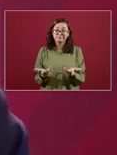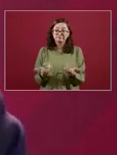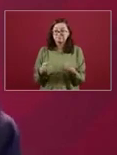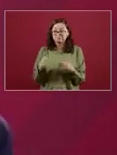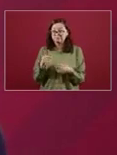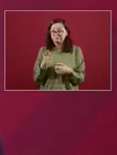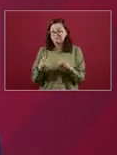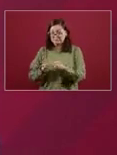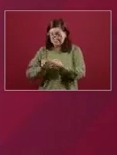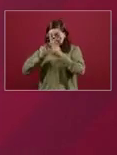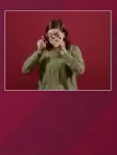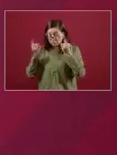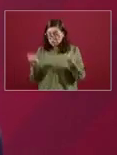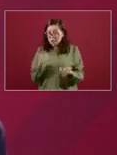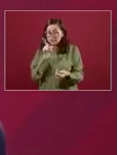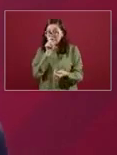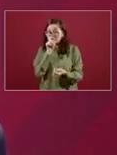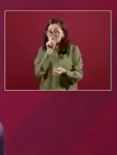oculto